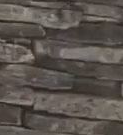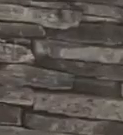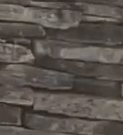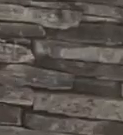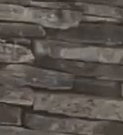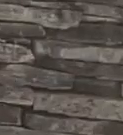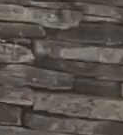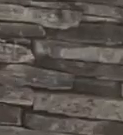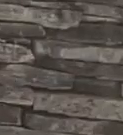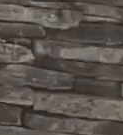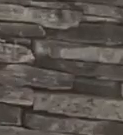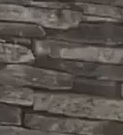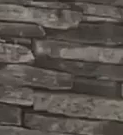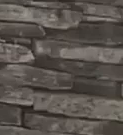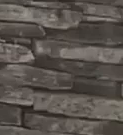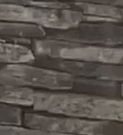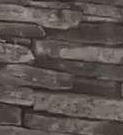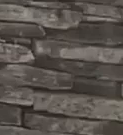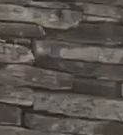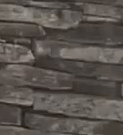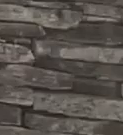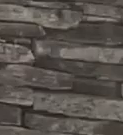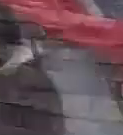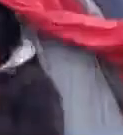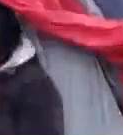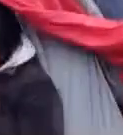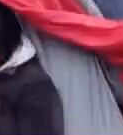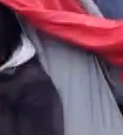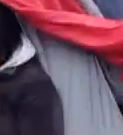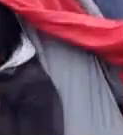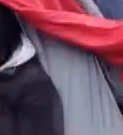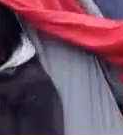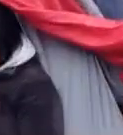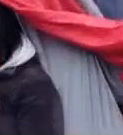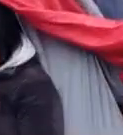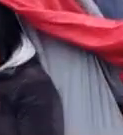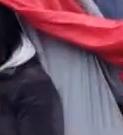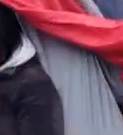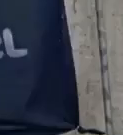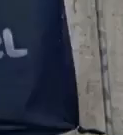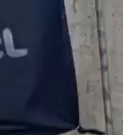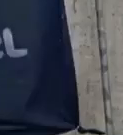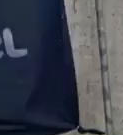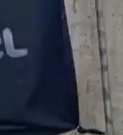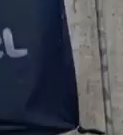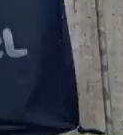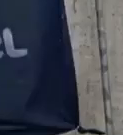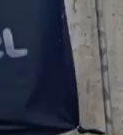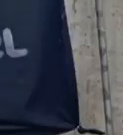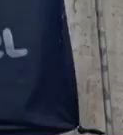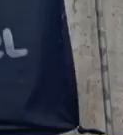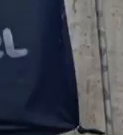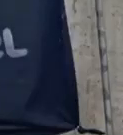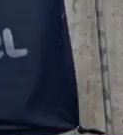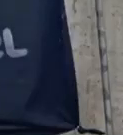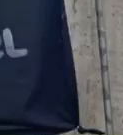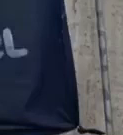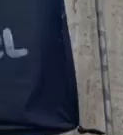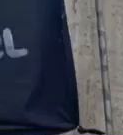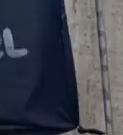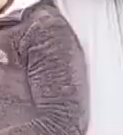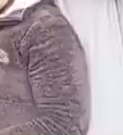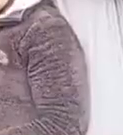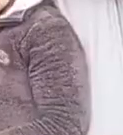desmantelar todo el sistema de contrato y el sistema de funcionamiento de cogestión que se hace con los trabajadores y hoy día estamos